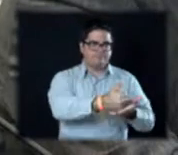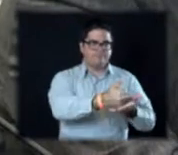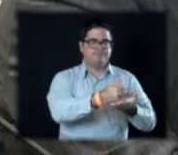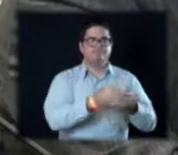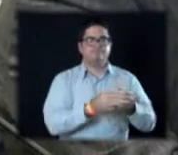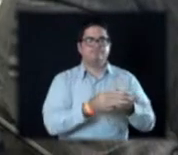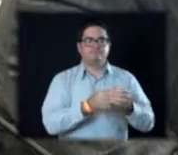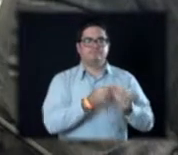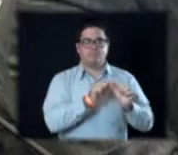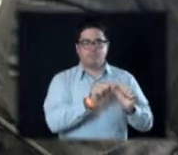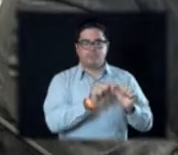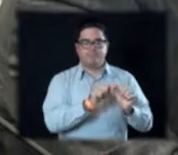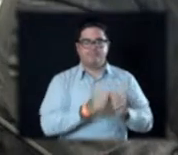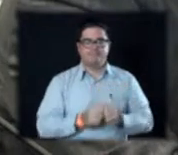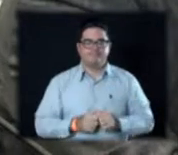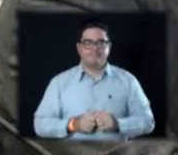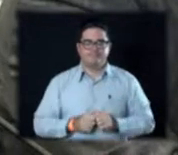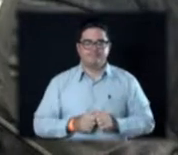nada beneficioso,